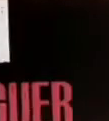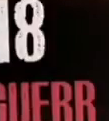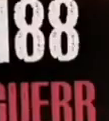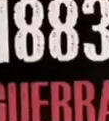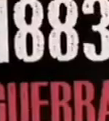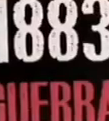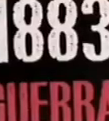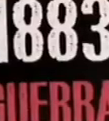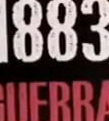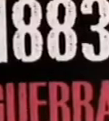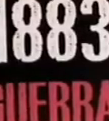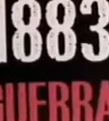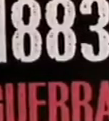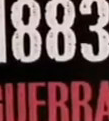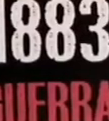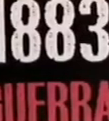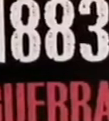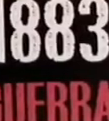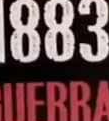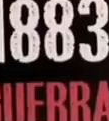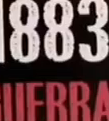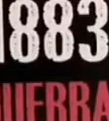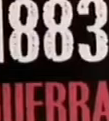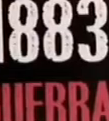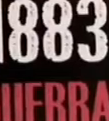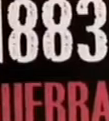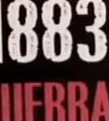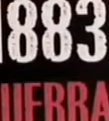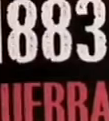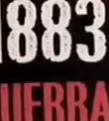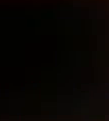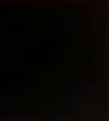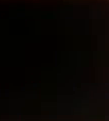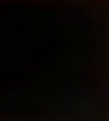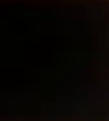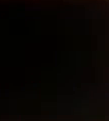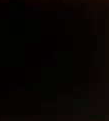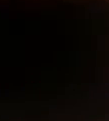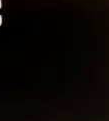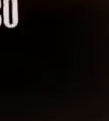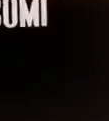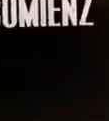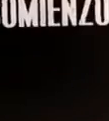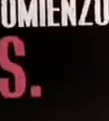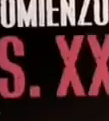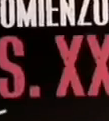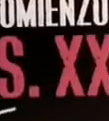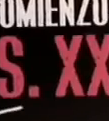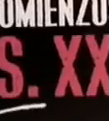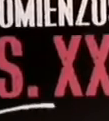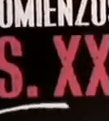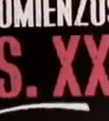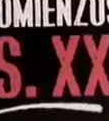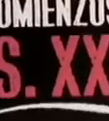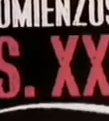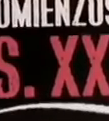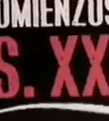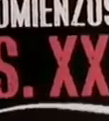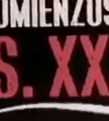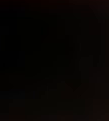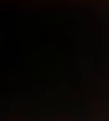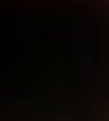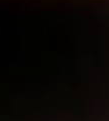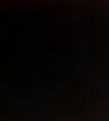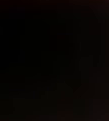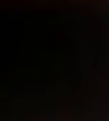La guerra duró de 1879 a 1883 y a fines de ese siglo y comienzos